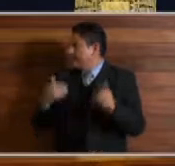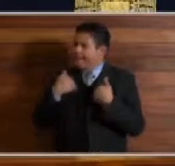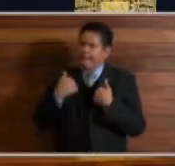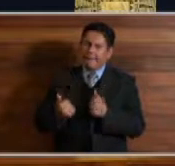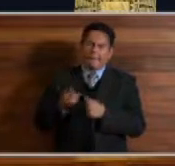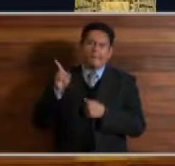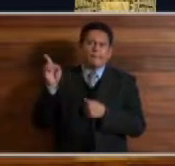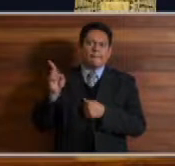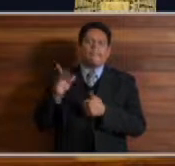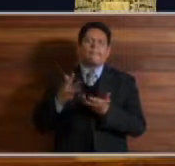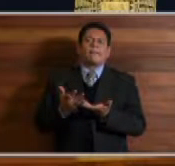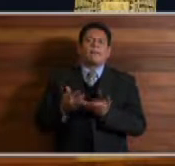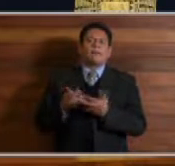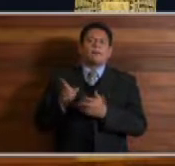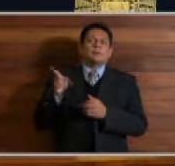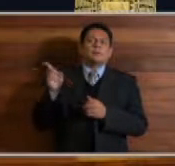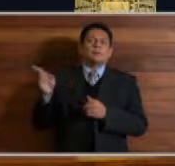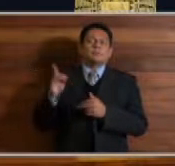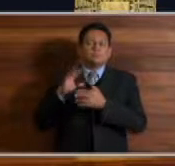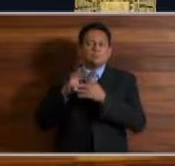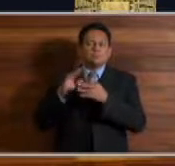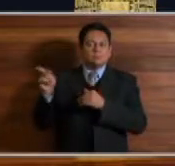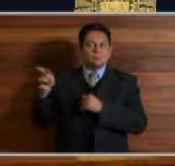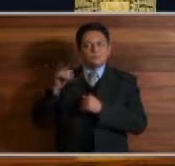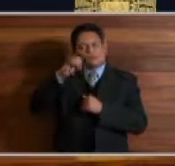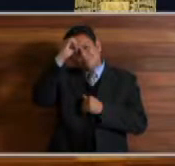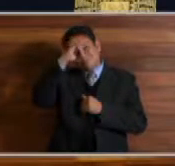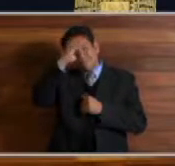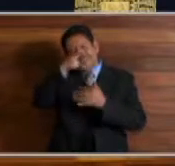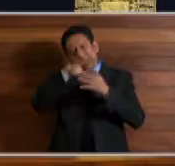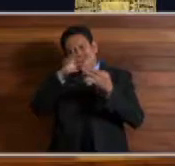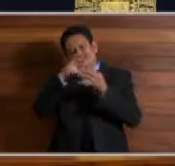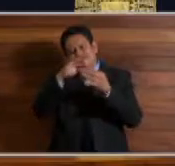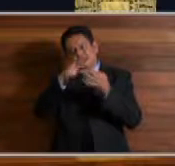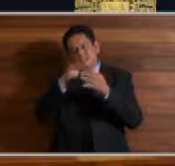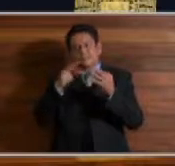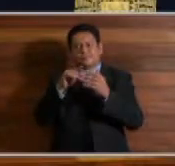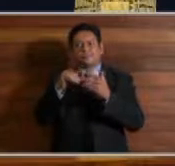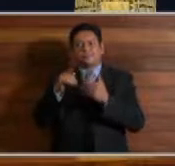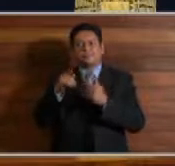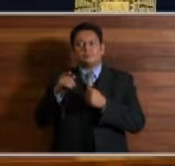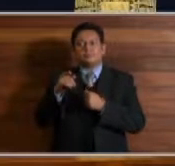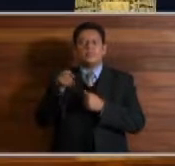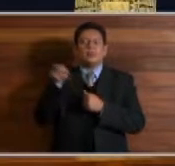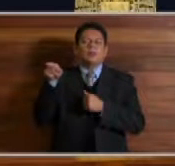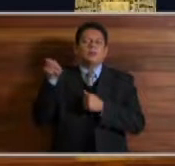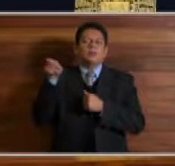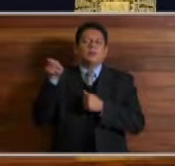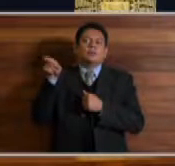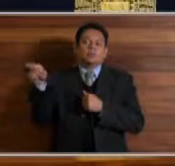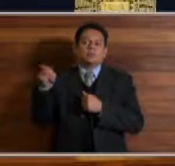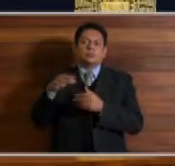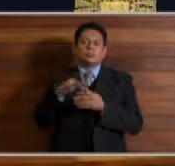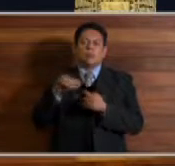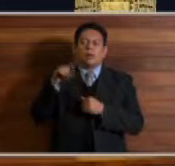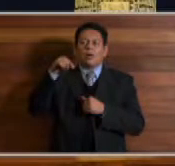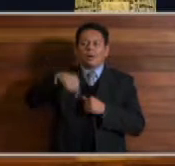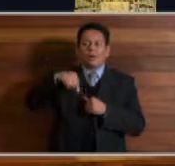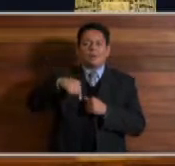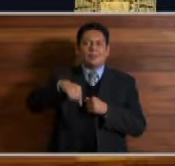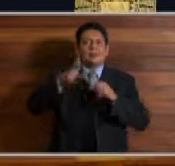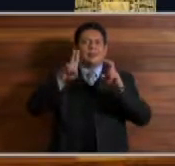puesto con ella el énfasis en el segundo componente del título de esta